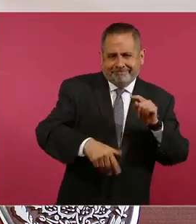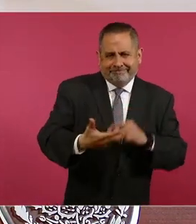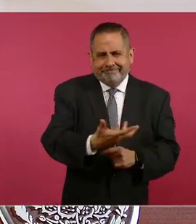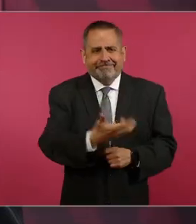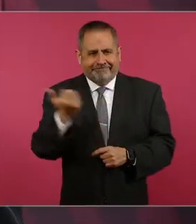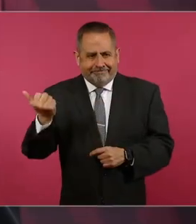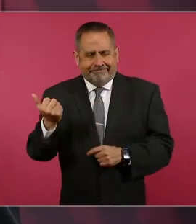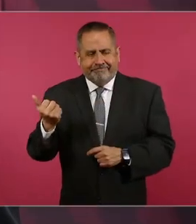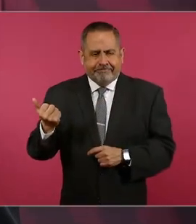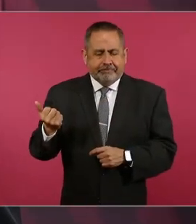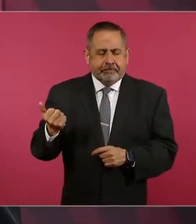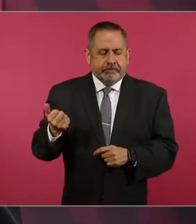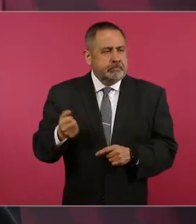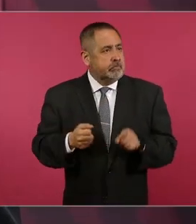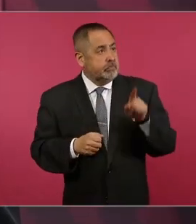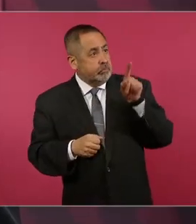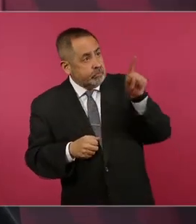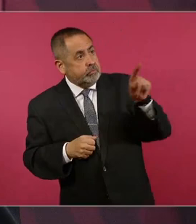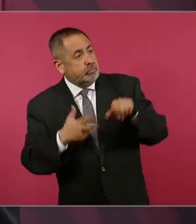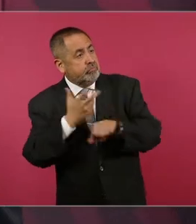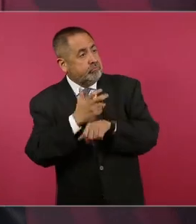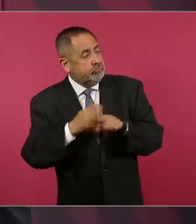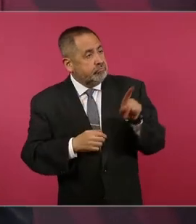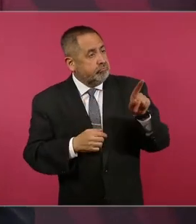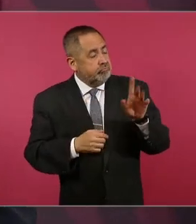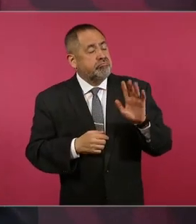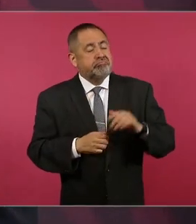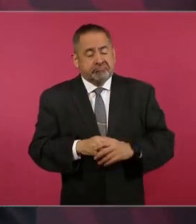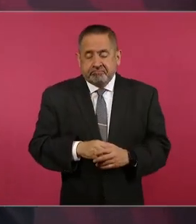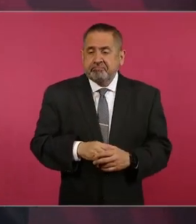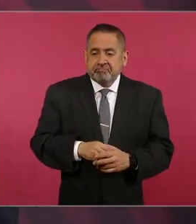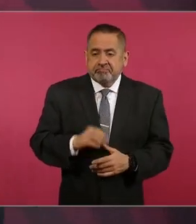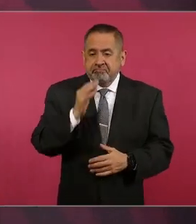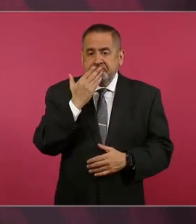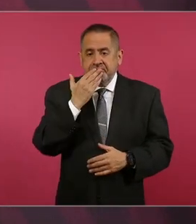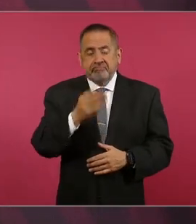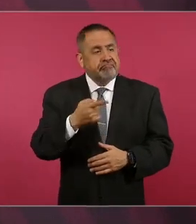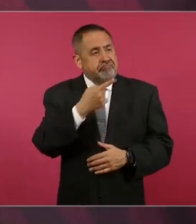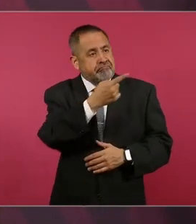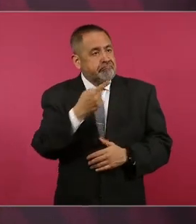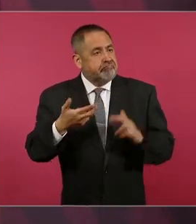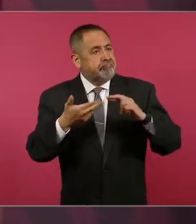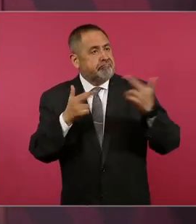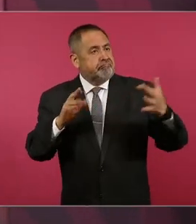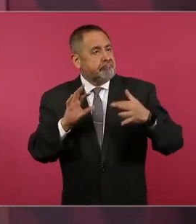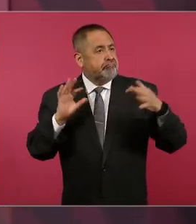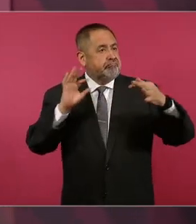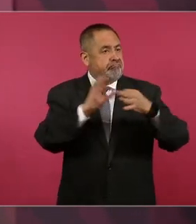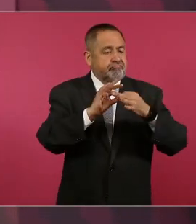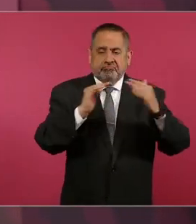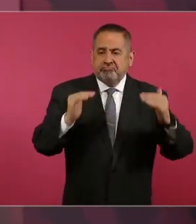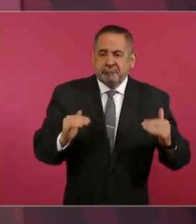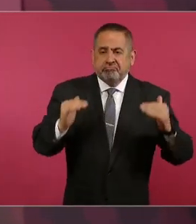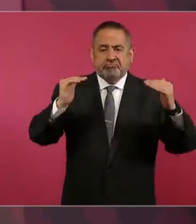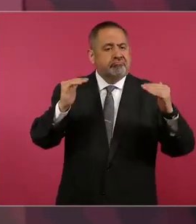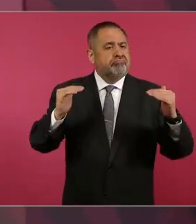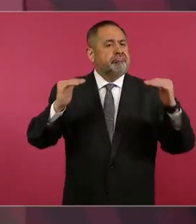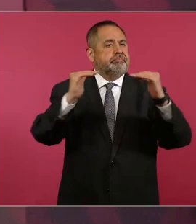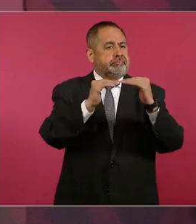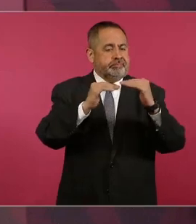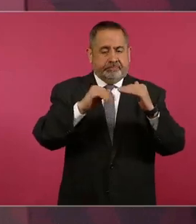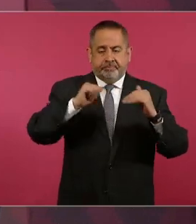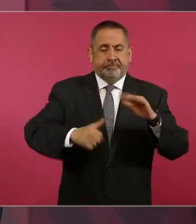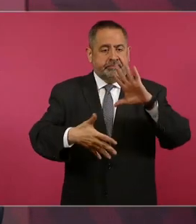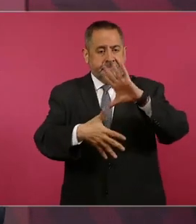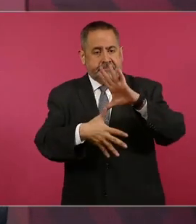las compañías petroleras, viene a afirmar una vez más la soberanía de los pueblos de este